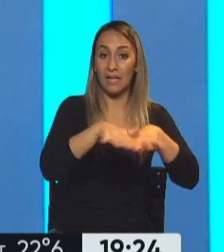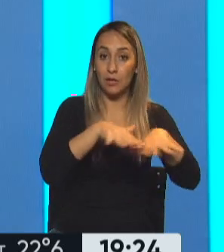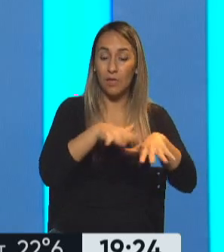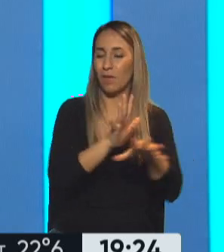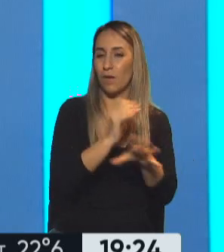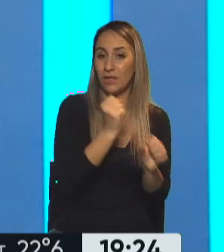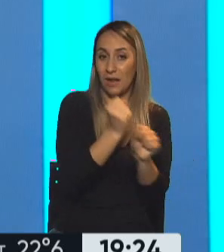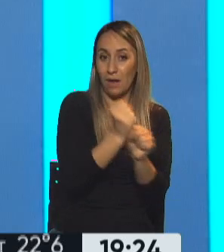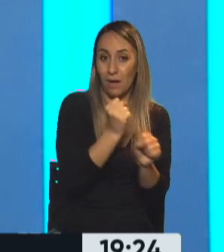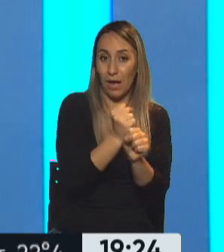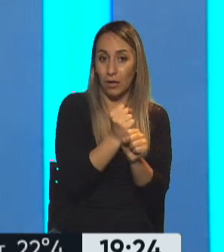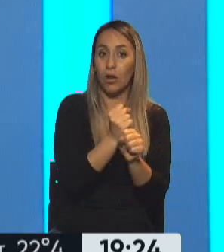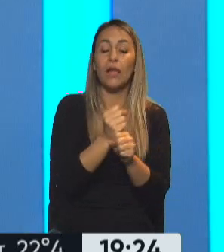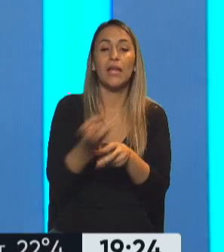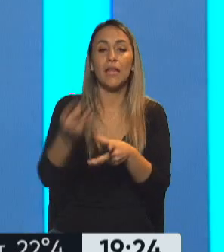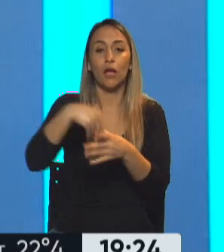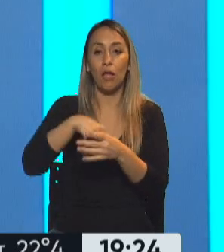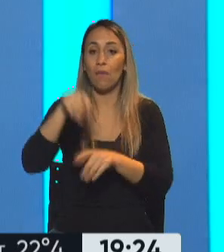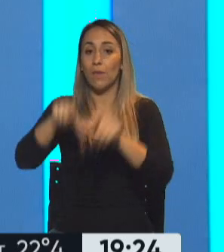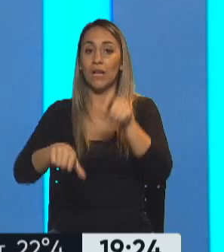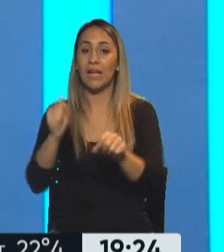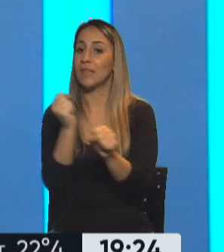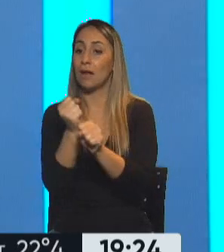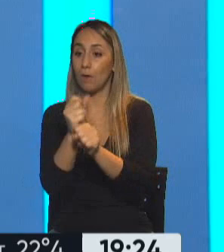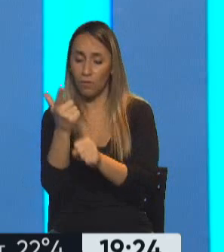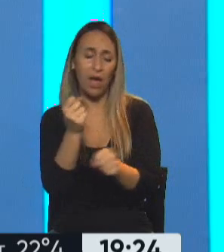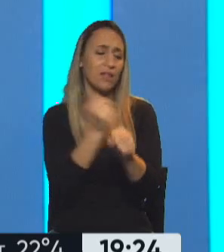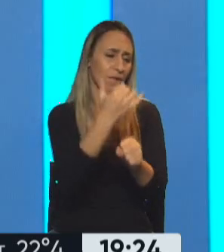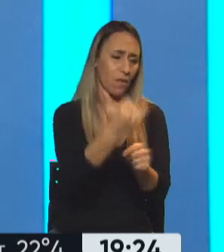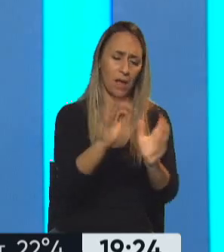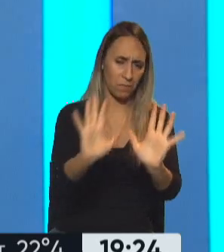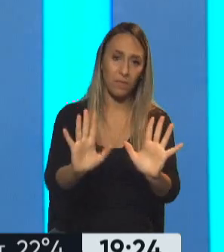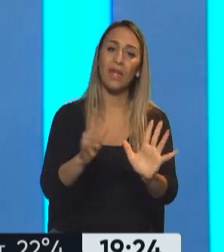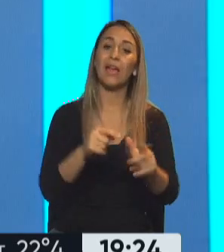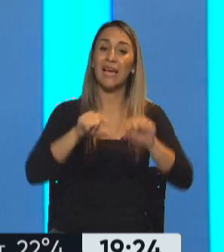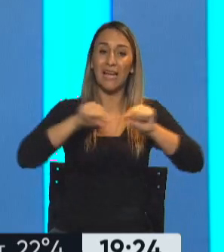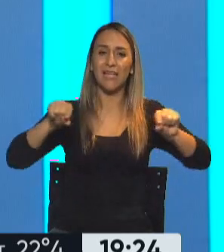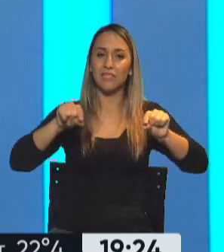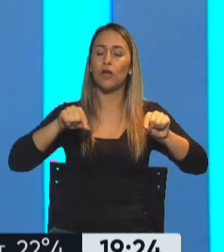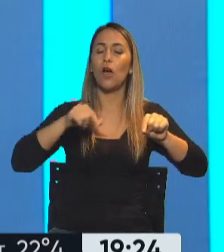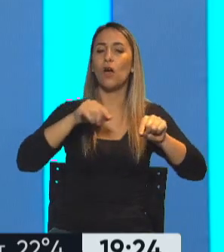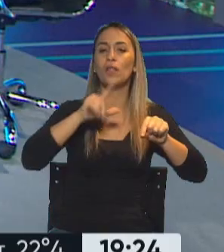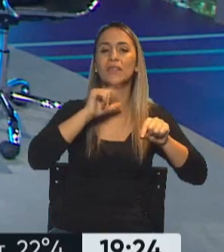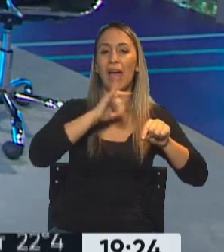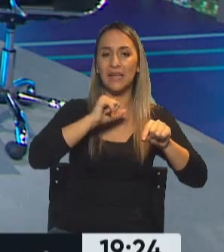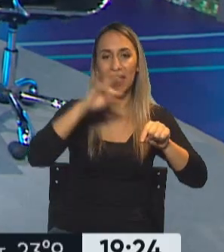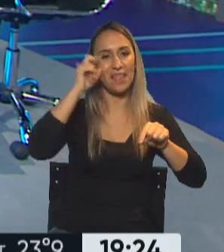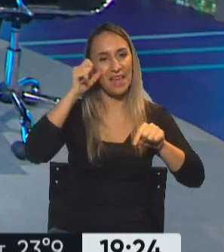ese criterio, y desocupados también. Habla de la oferta de trabajo. ¿Quién está disponible para trabajar? Bueno, está casi en